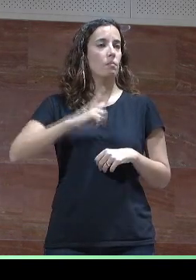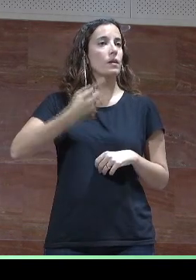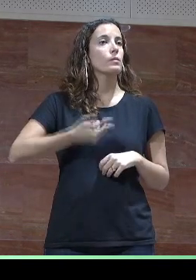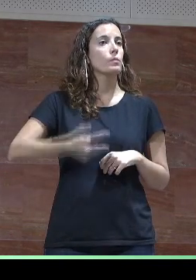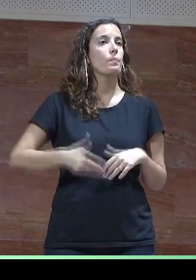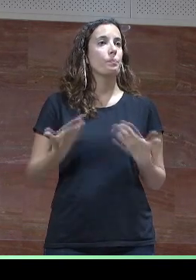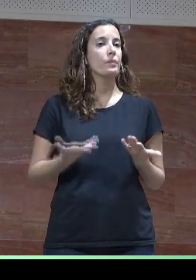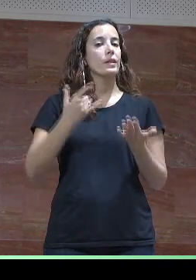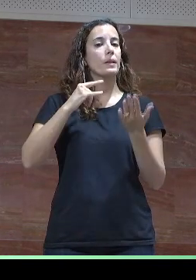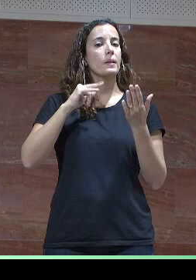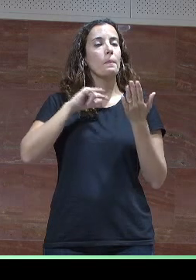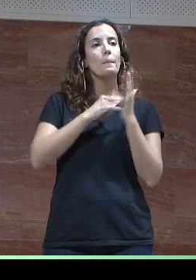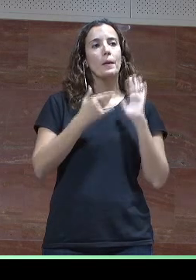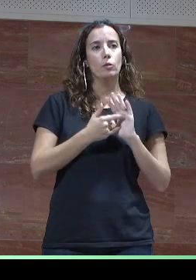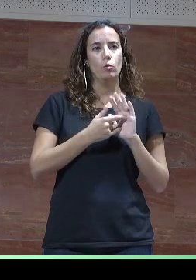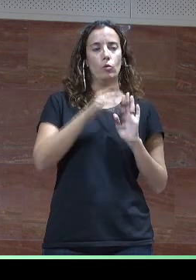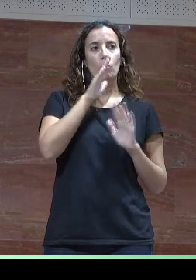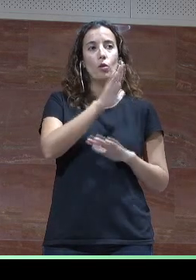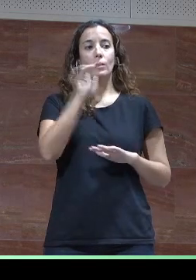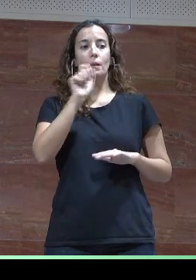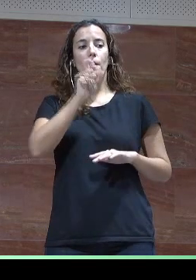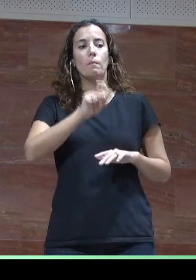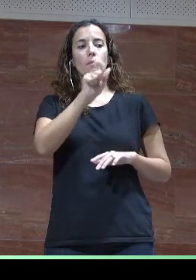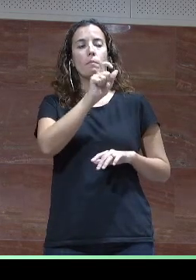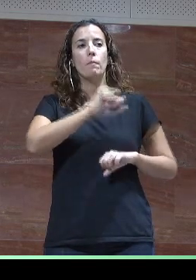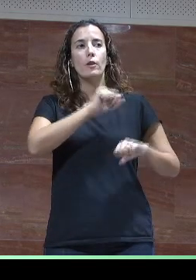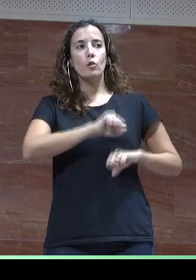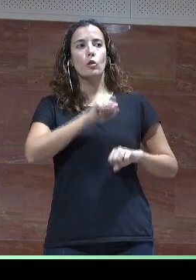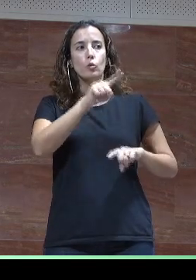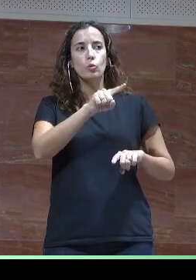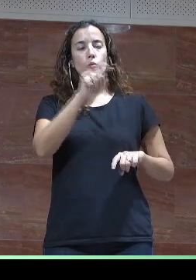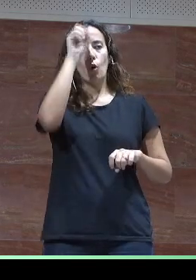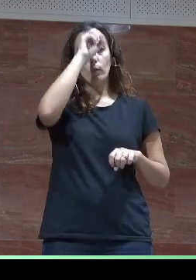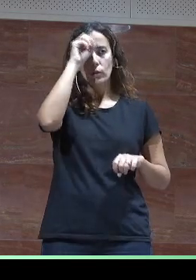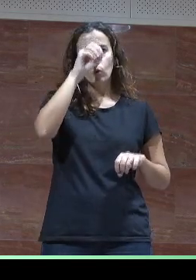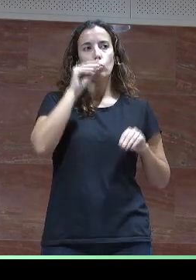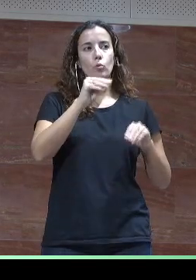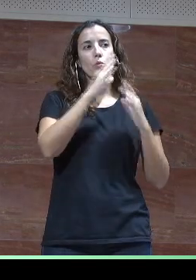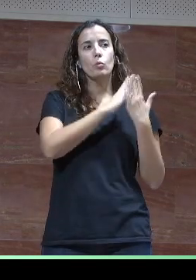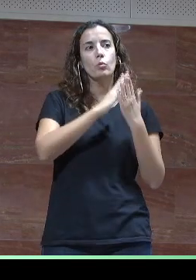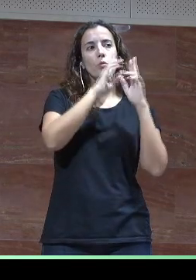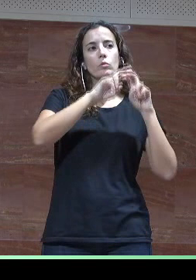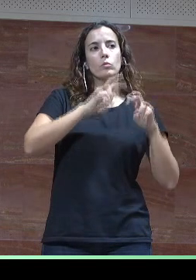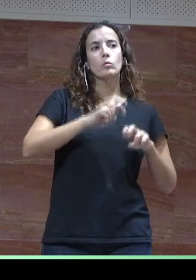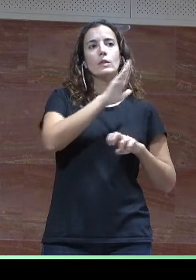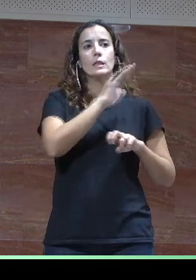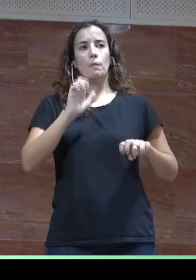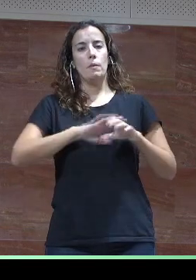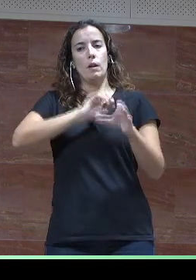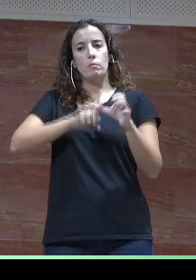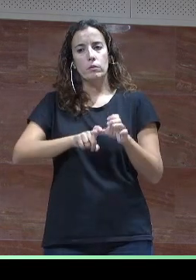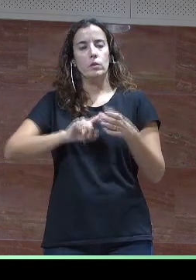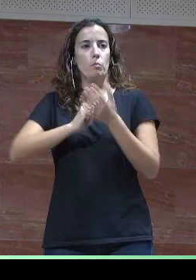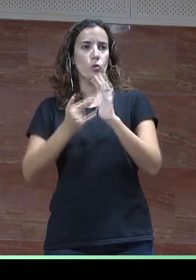ello es el método en sí, porque se cuenta con las personas mayores y sus visiones, sus análisis y sus